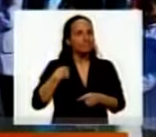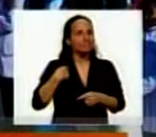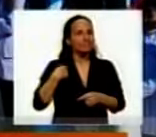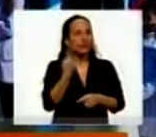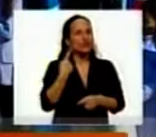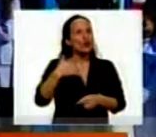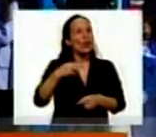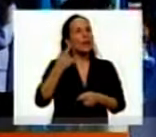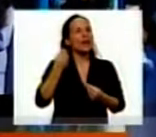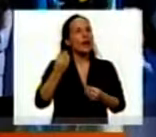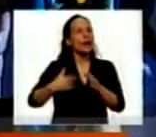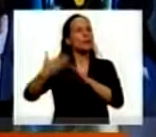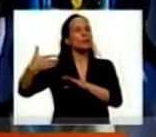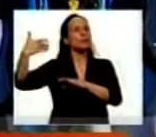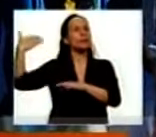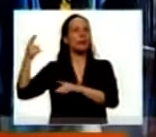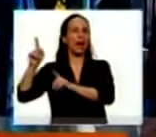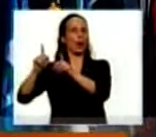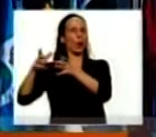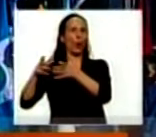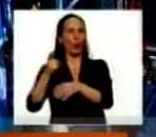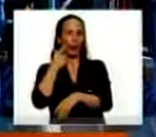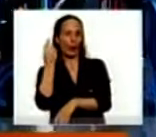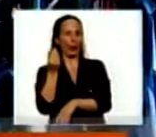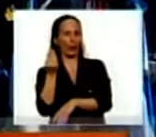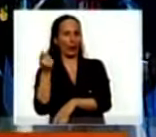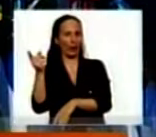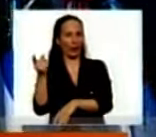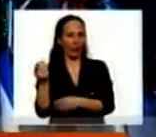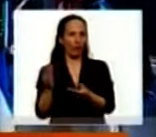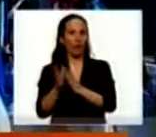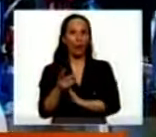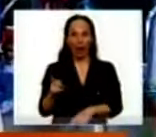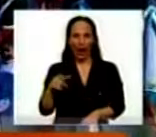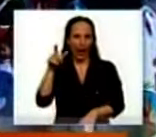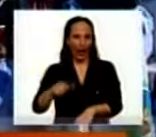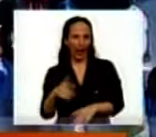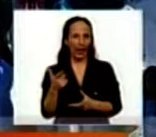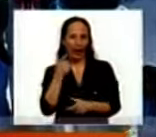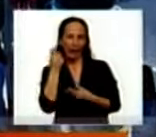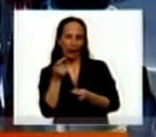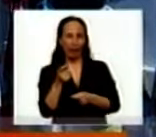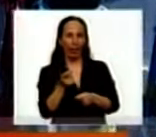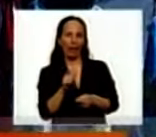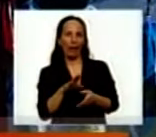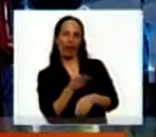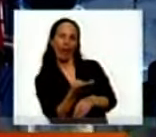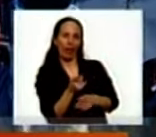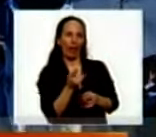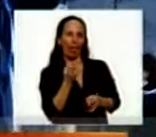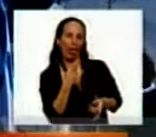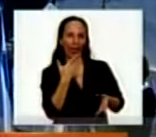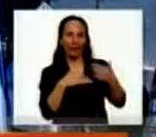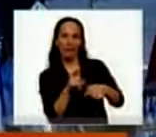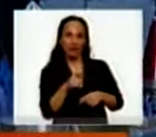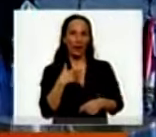nos inculcaron, de una viveza criolla mal entendida. Que el vivo, el que saca ventaja, el que engaña, es al que le va